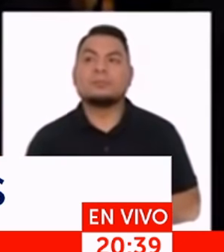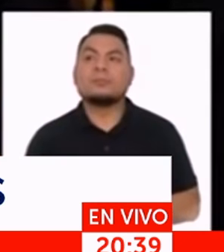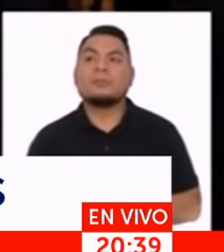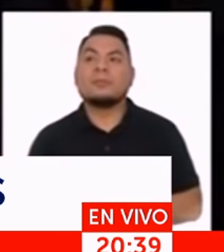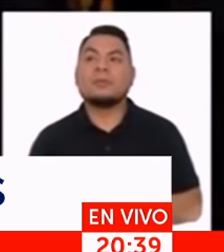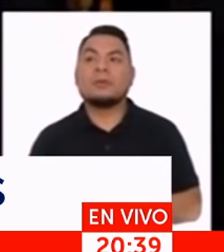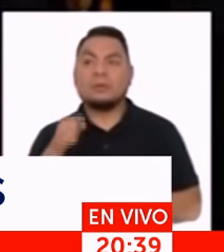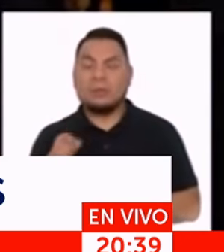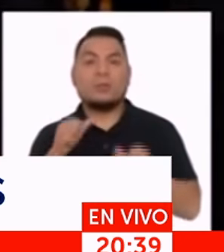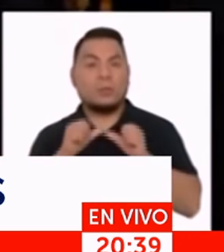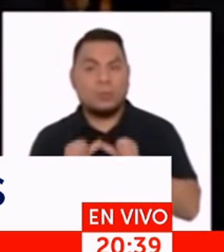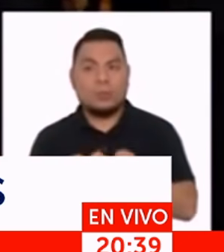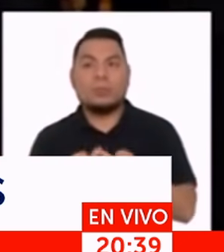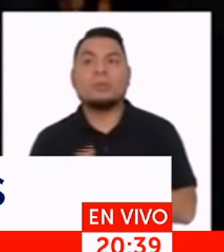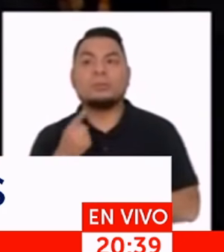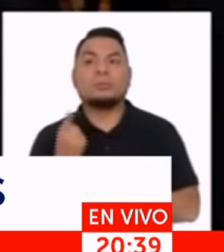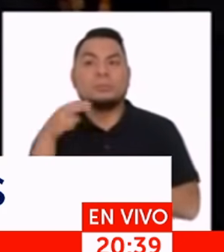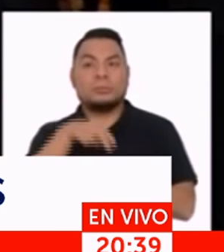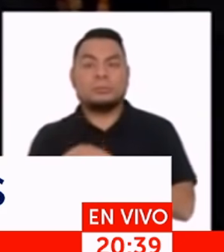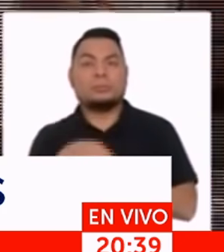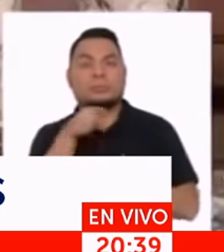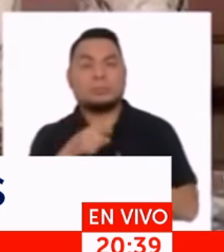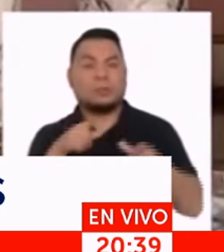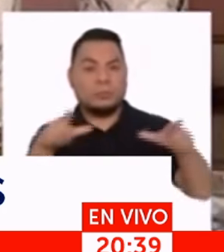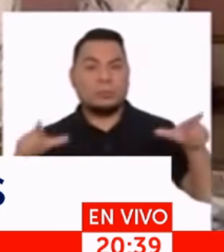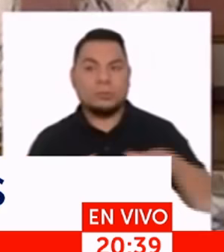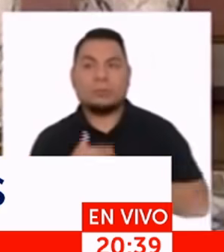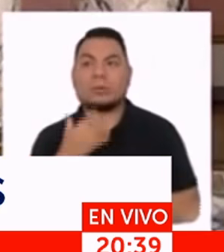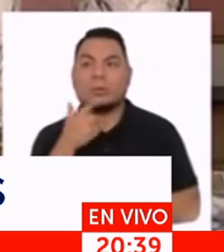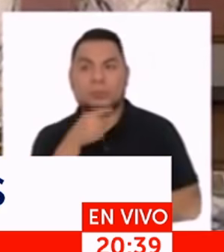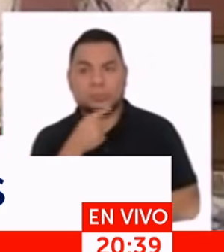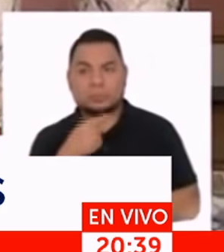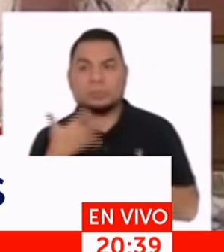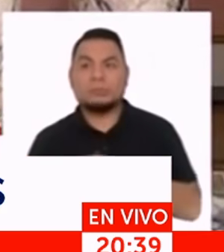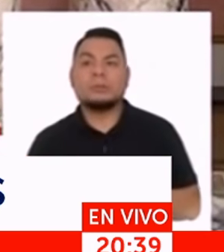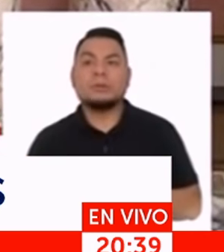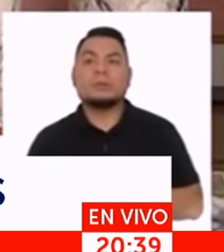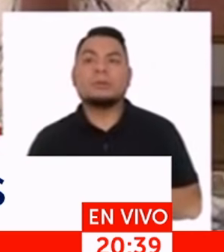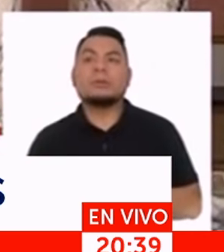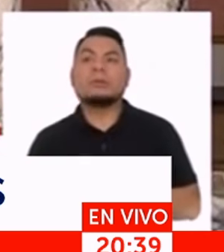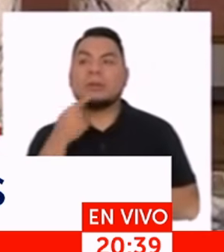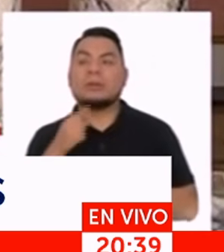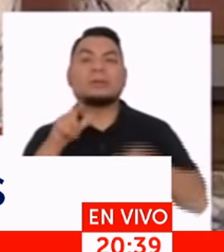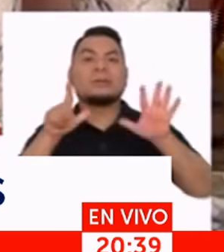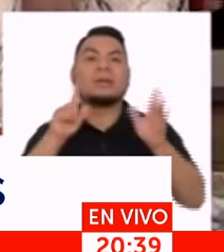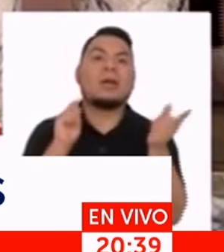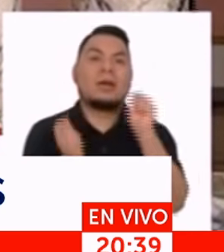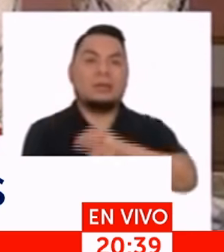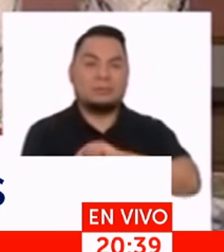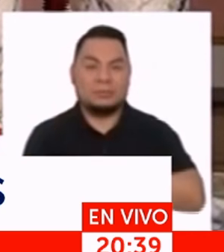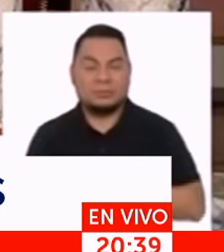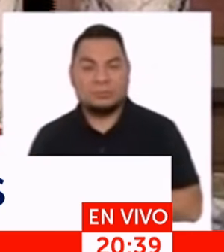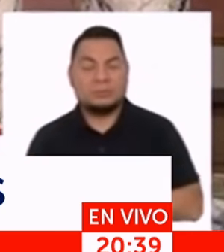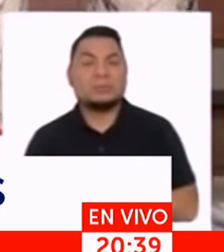José Roger Incio en el Ministerio de la Producción, Roberto Sánchez, que ha sido ratificado. También está el ministro